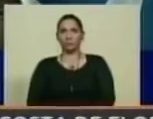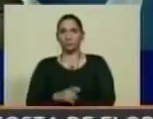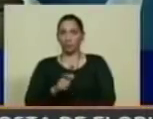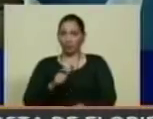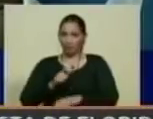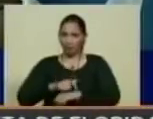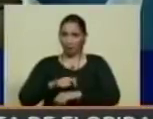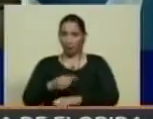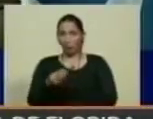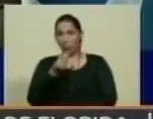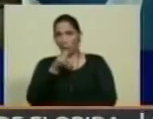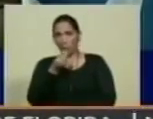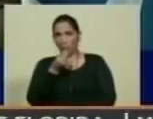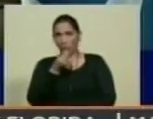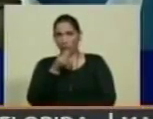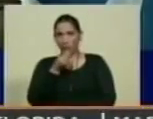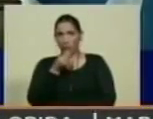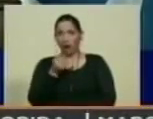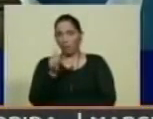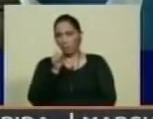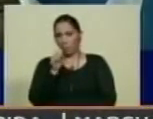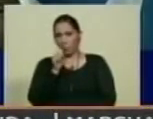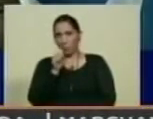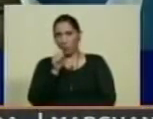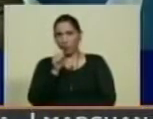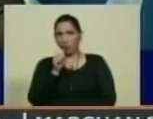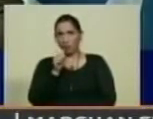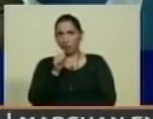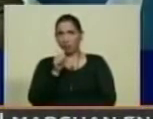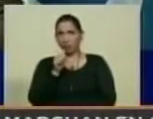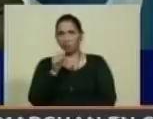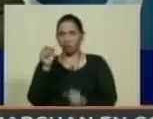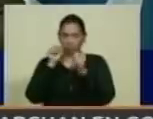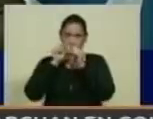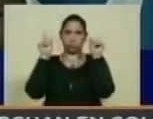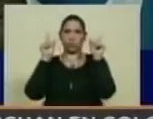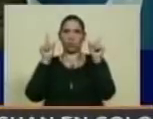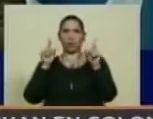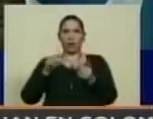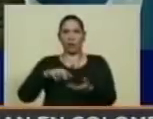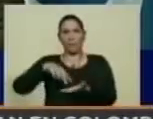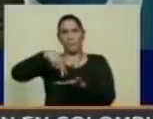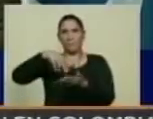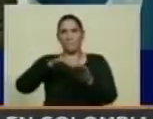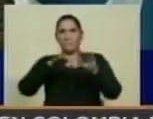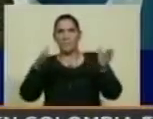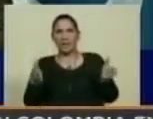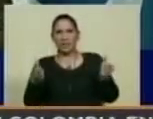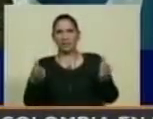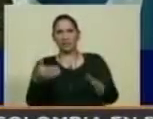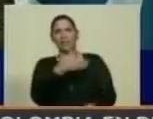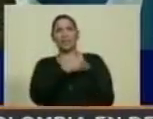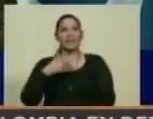almuerzo, Albán se levantó abruptamente de la mesa diciendo que quería